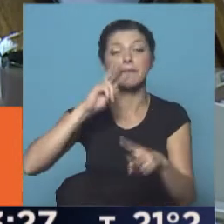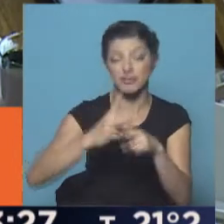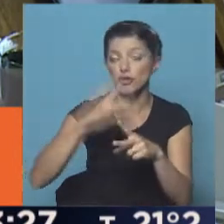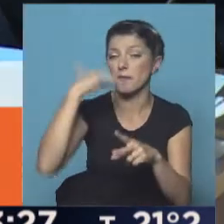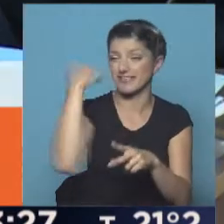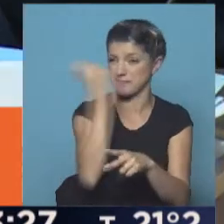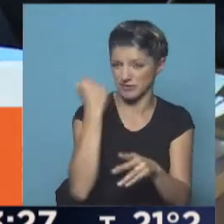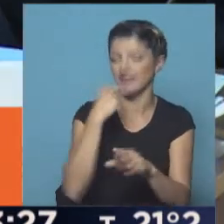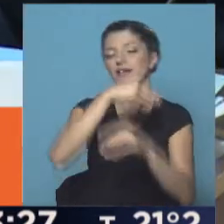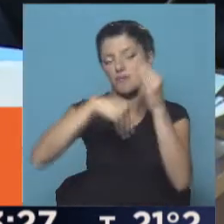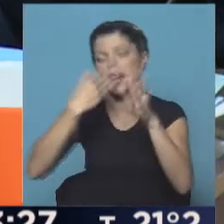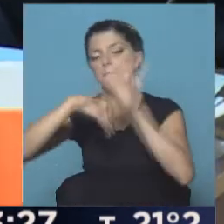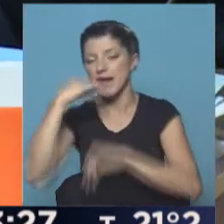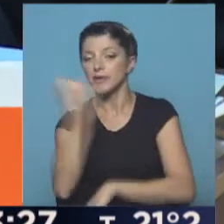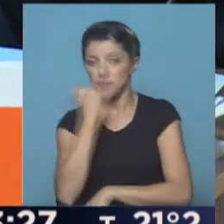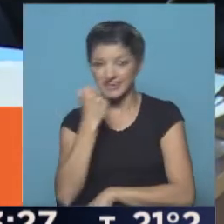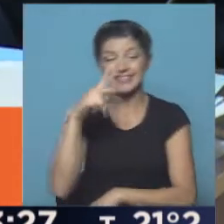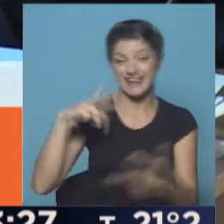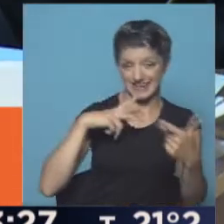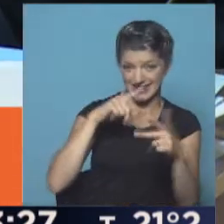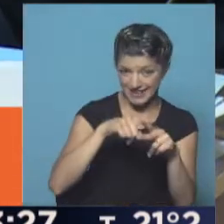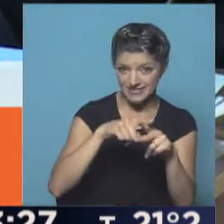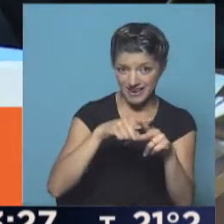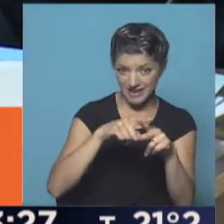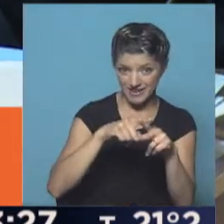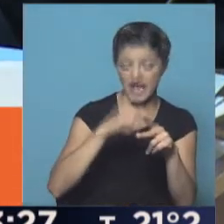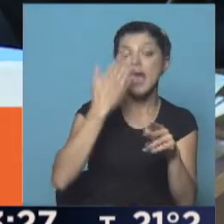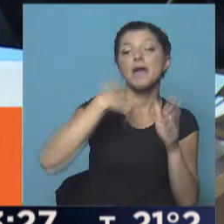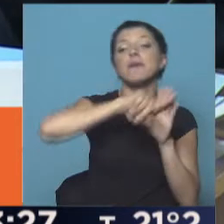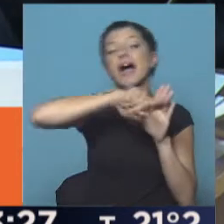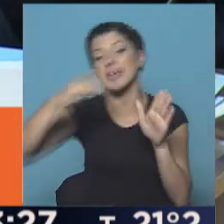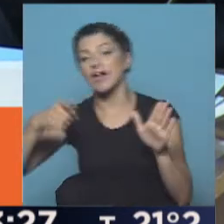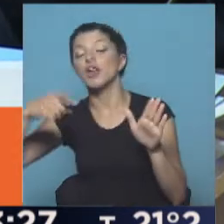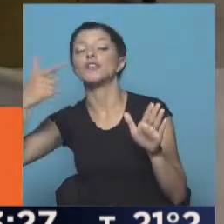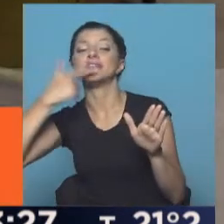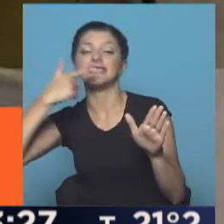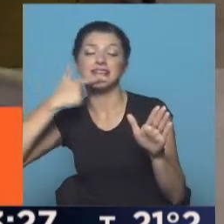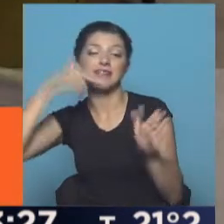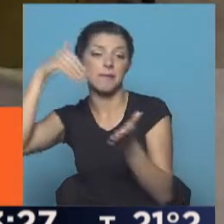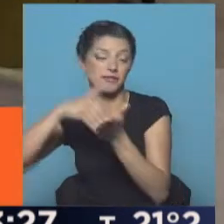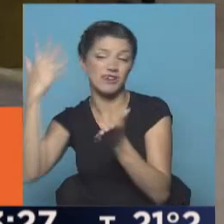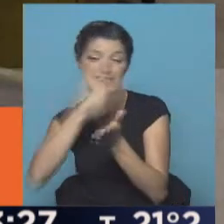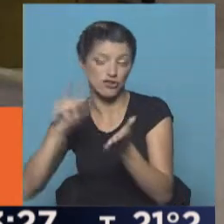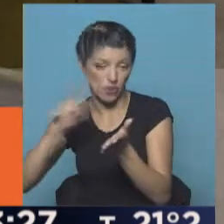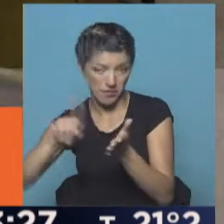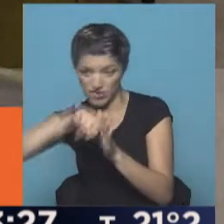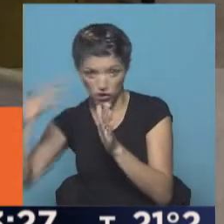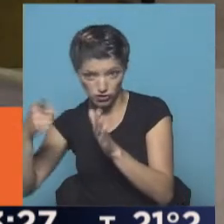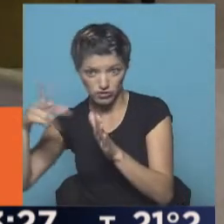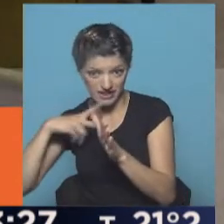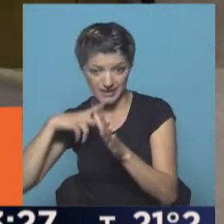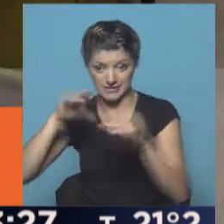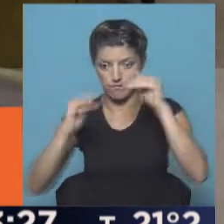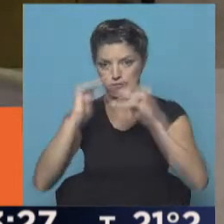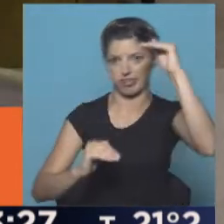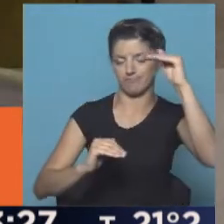familias reúnen una riqueza que es mayor que la del total de los 17 millones y medio del resto de los chilenos.